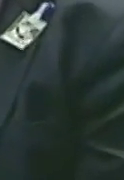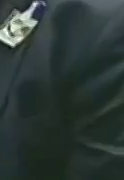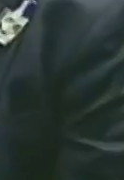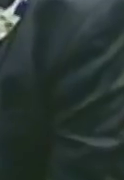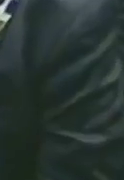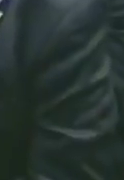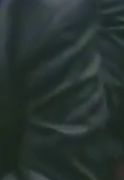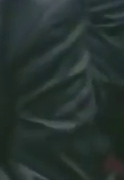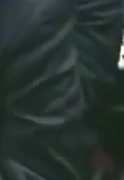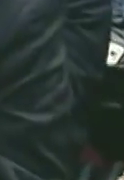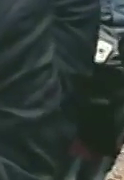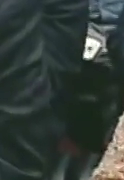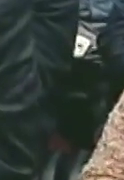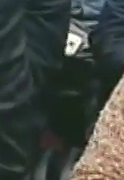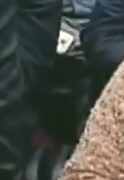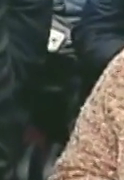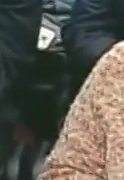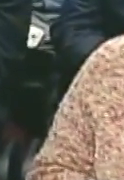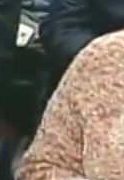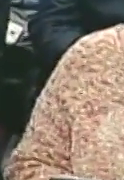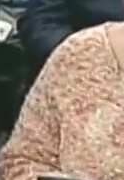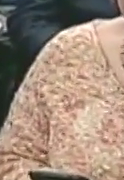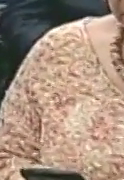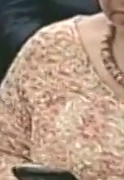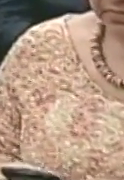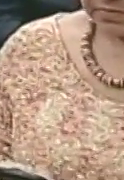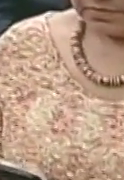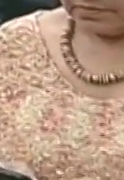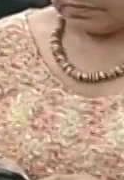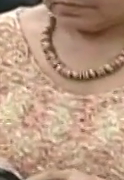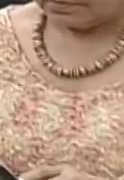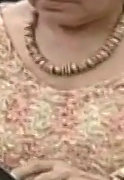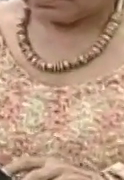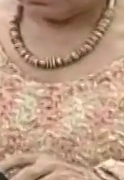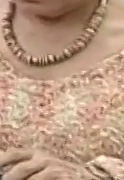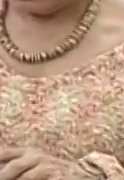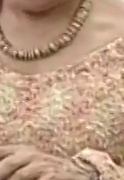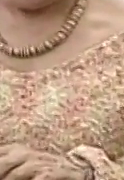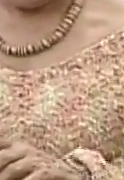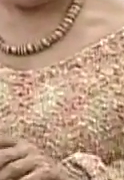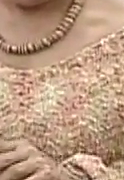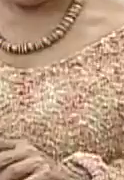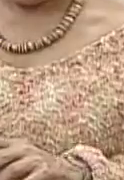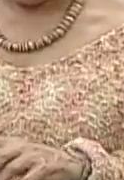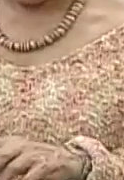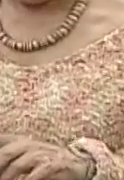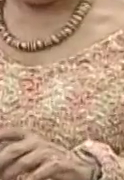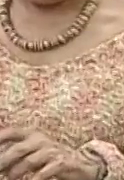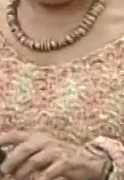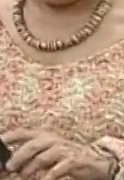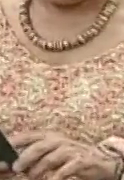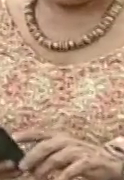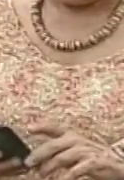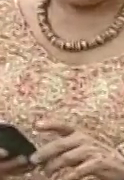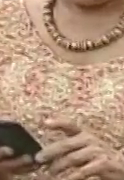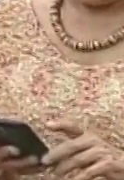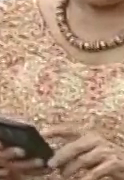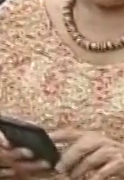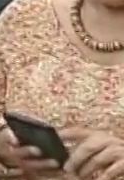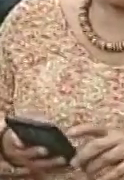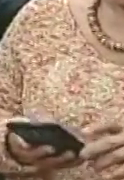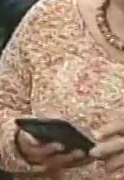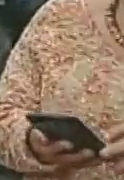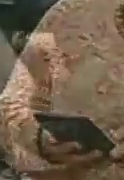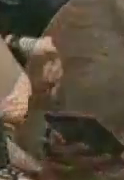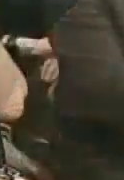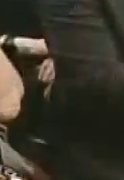imprenta descolonizadora, la primera herramienta descolonizadora del proyecto bolivariano. ¿Cuál es esta